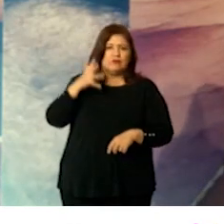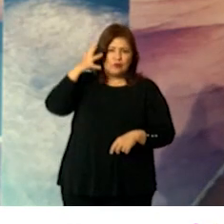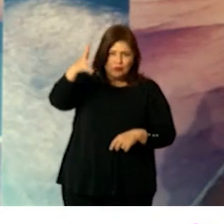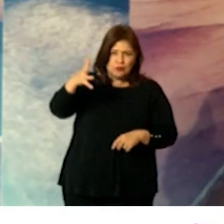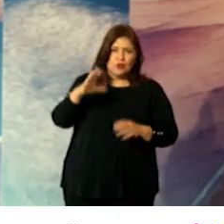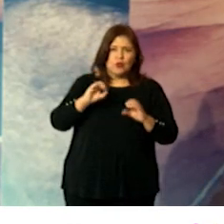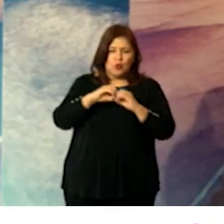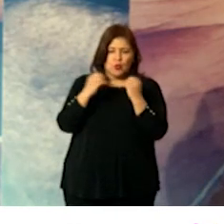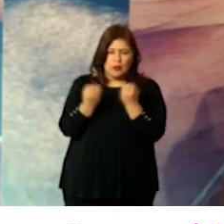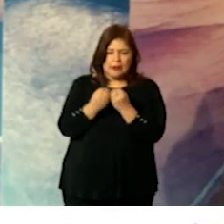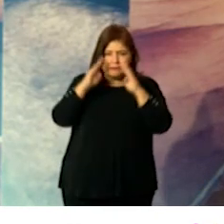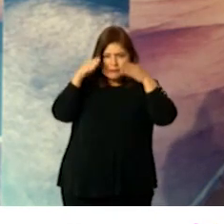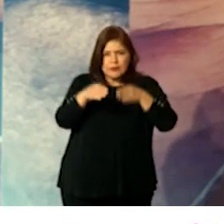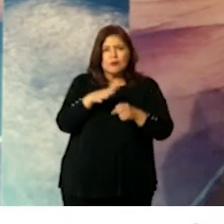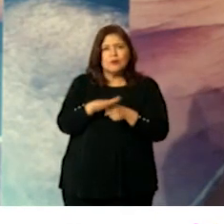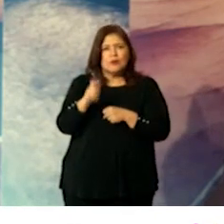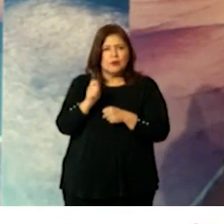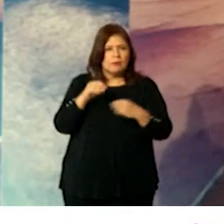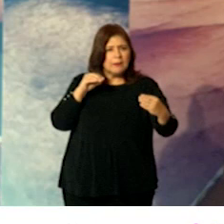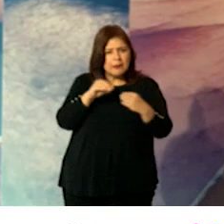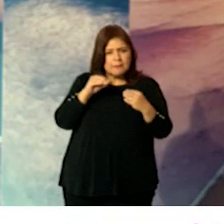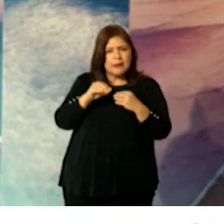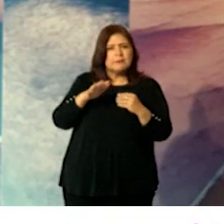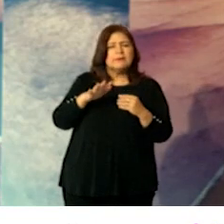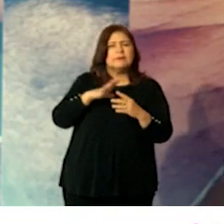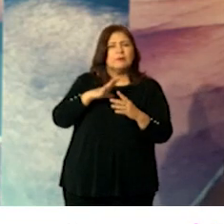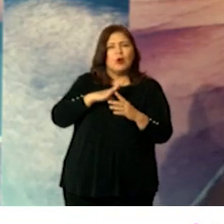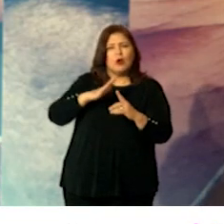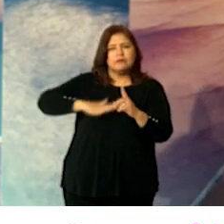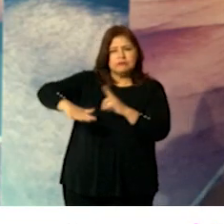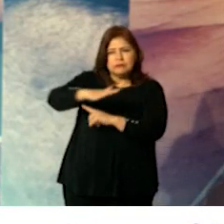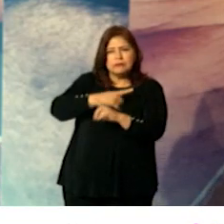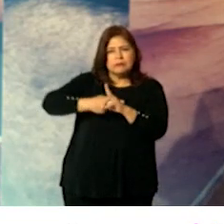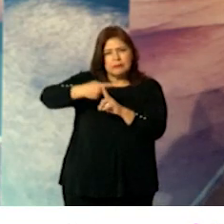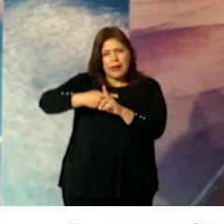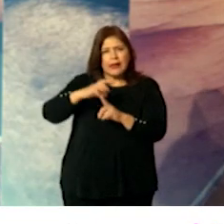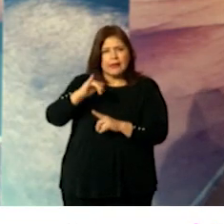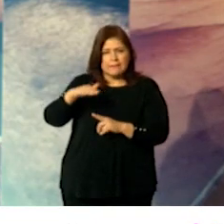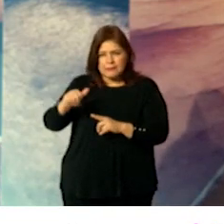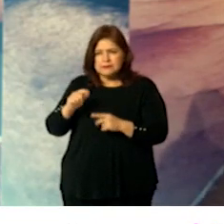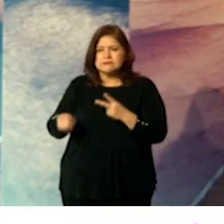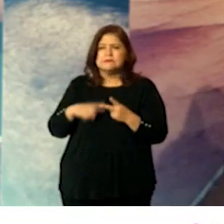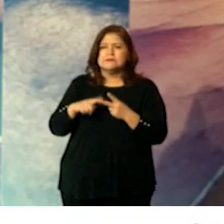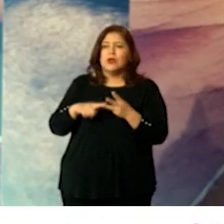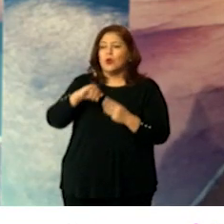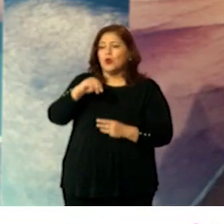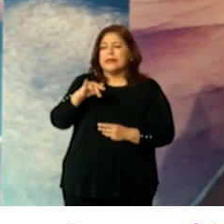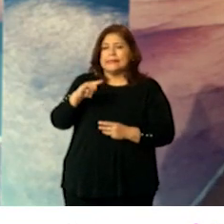una organización dedicada al litigio climático. Y tenemos también a Julieta